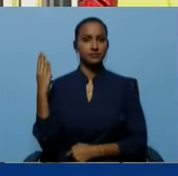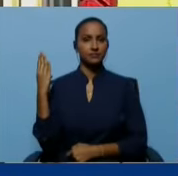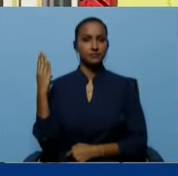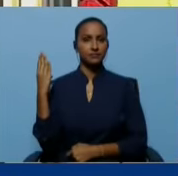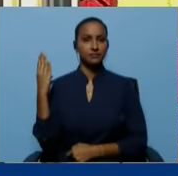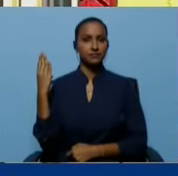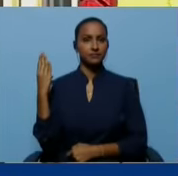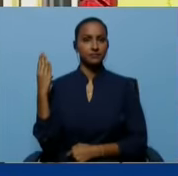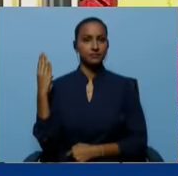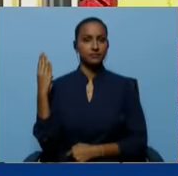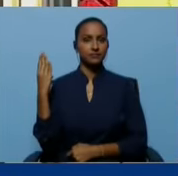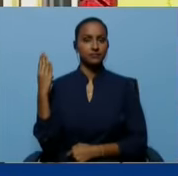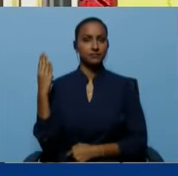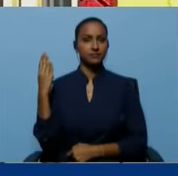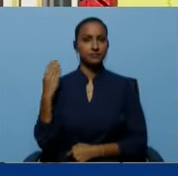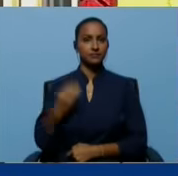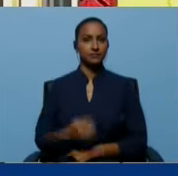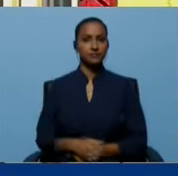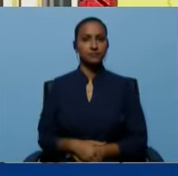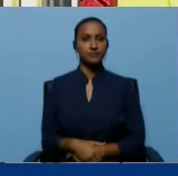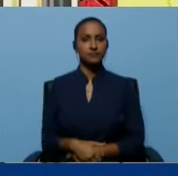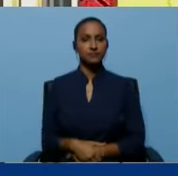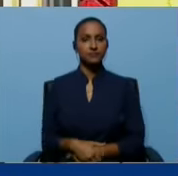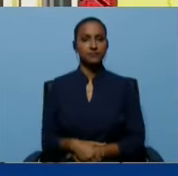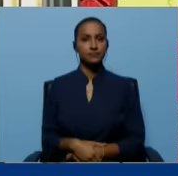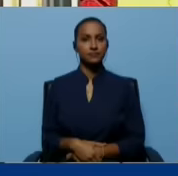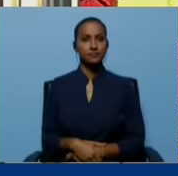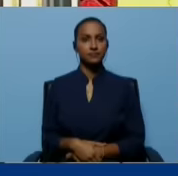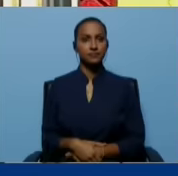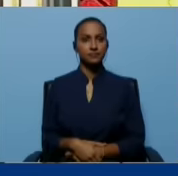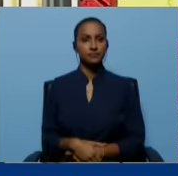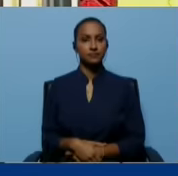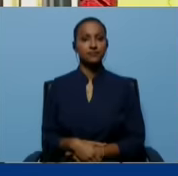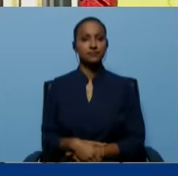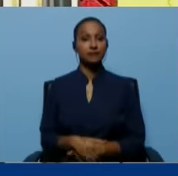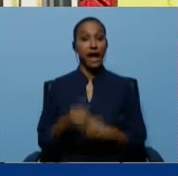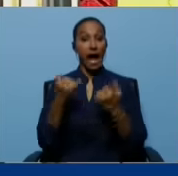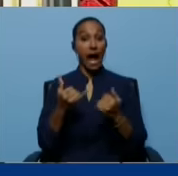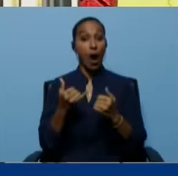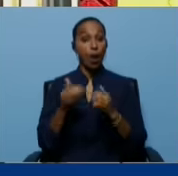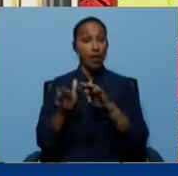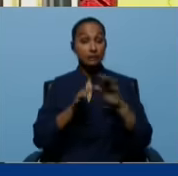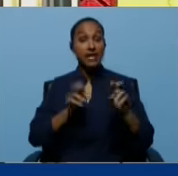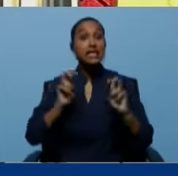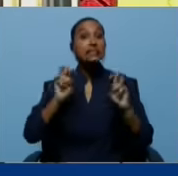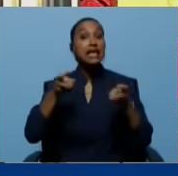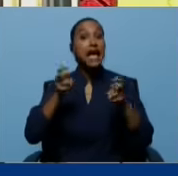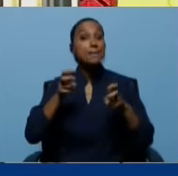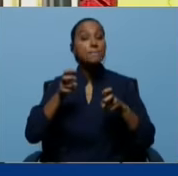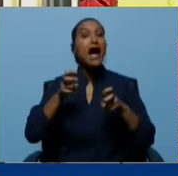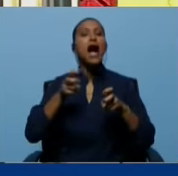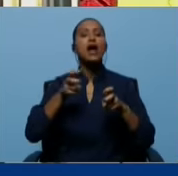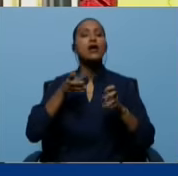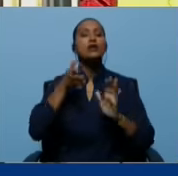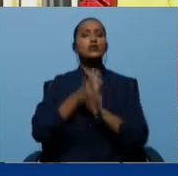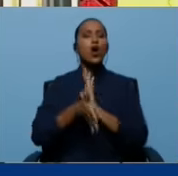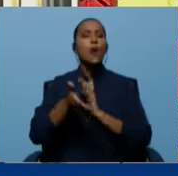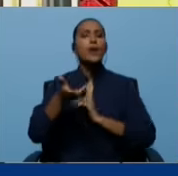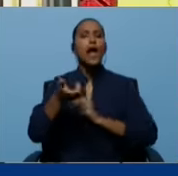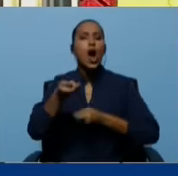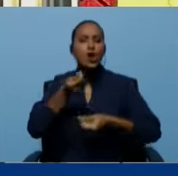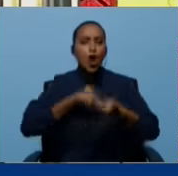Igualmente, en el Ministerio de Finanzas y Comercio Exterior, también viene una joven